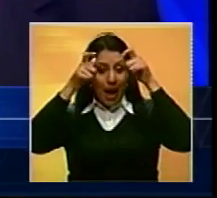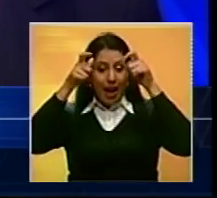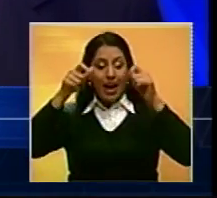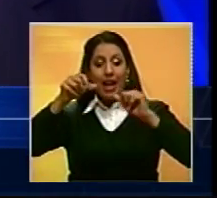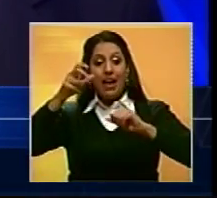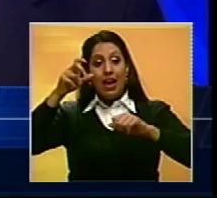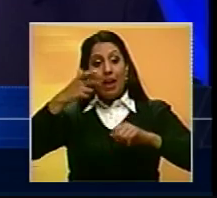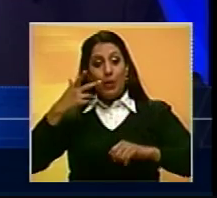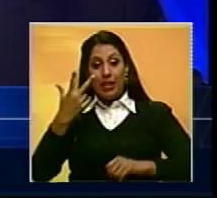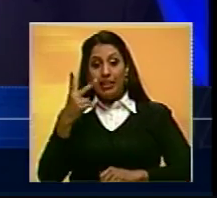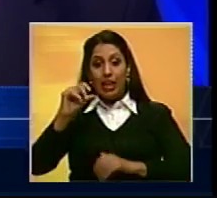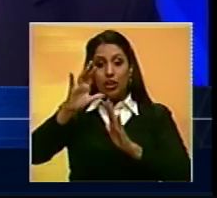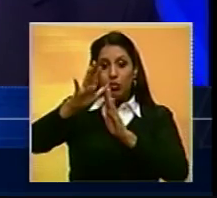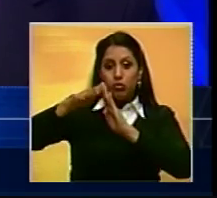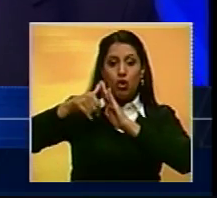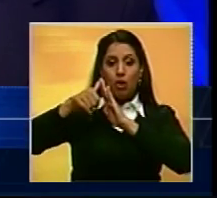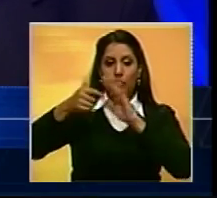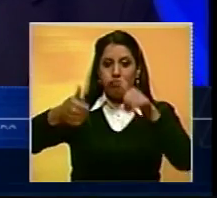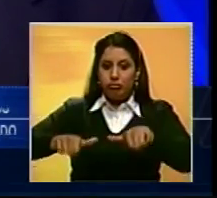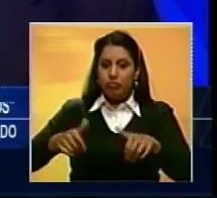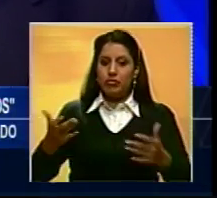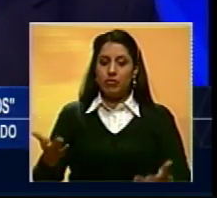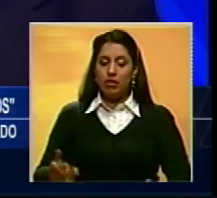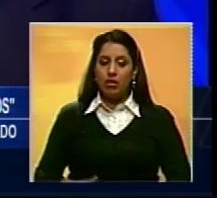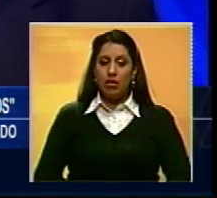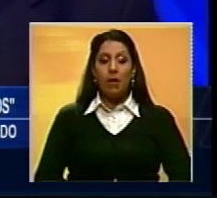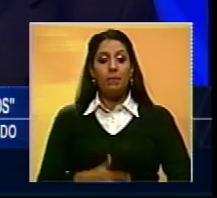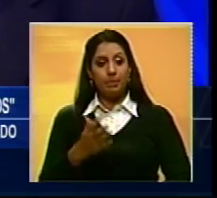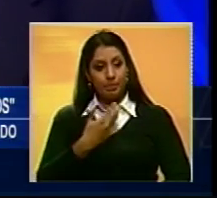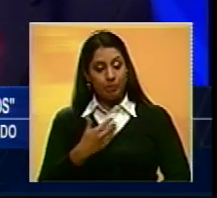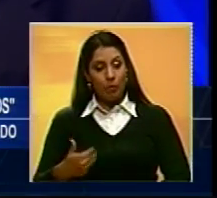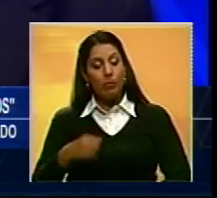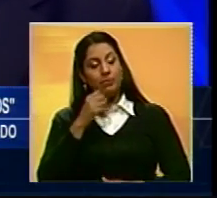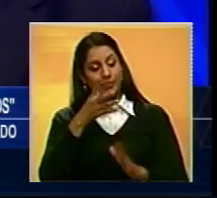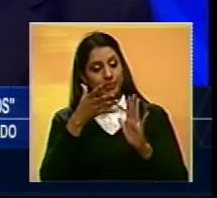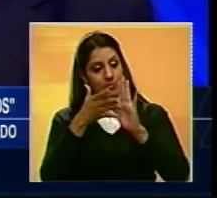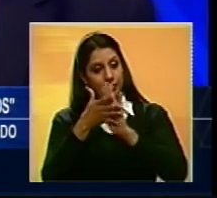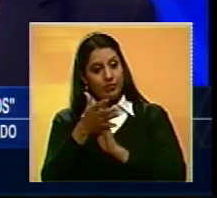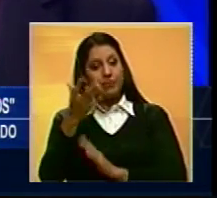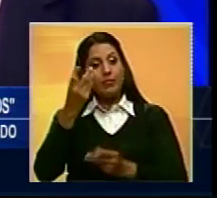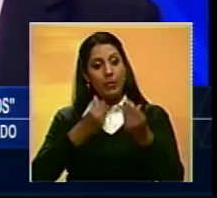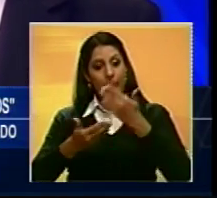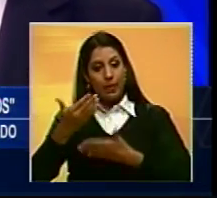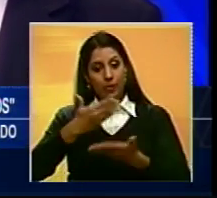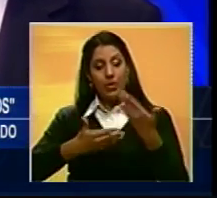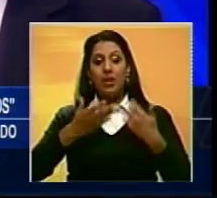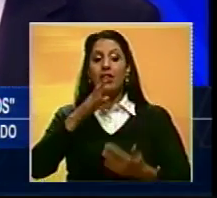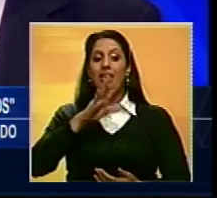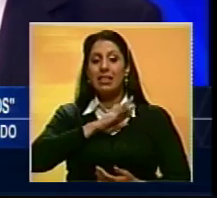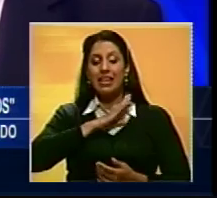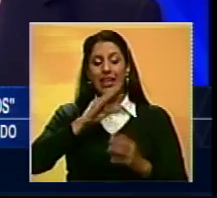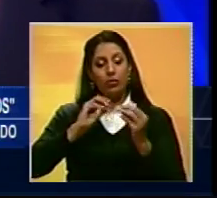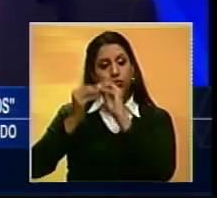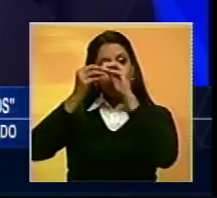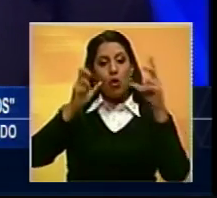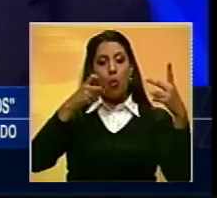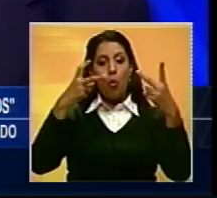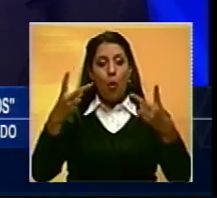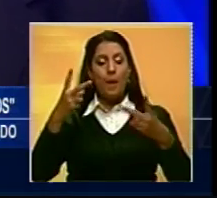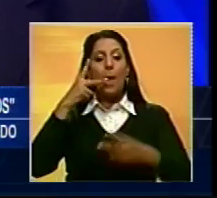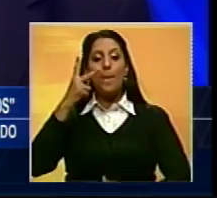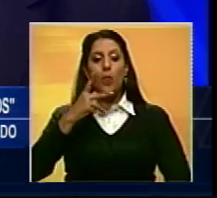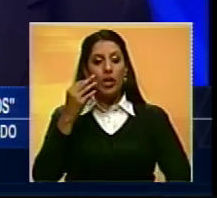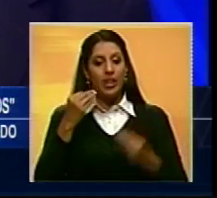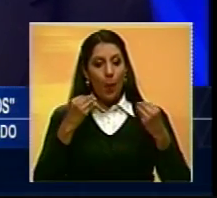pues prácticamente los llevan a la quiebra. El presidente de Confagán señala que la economía venezolana requiere una reestructuración con